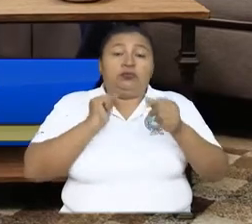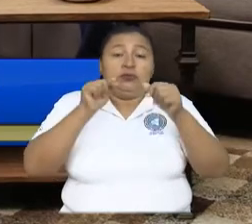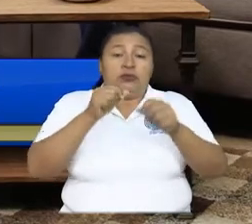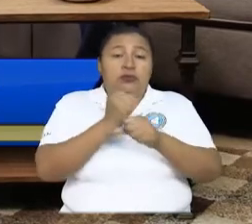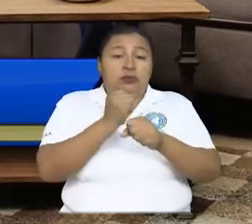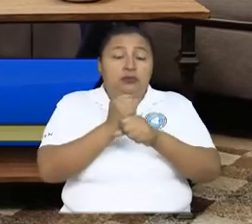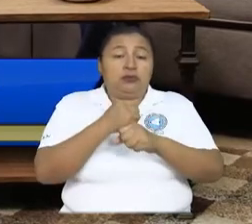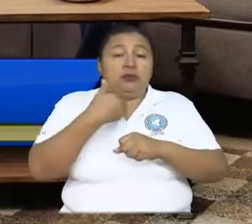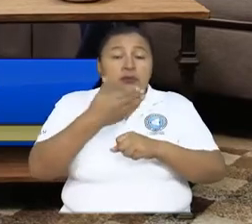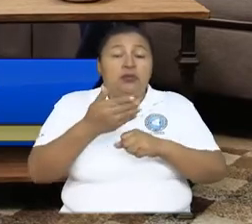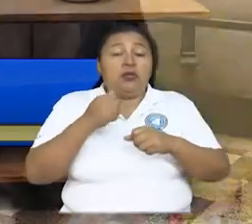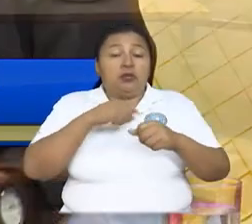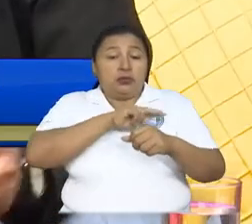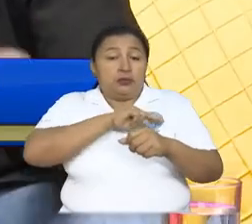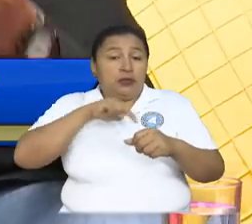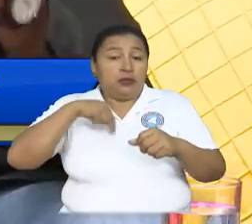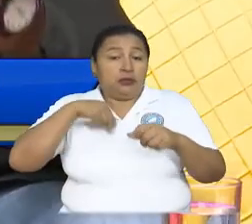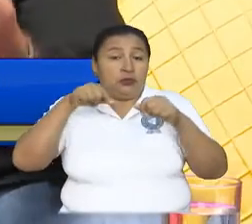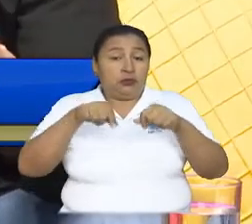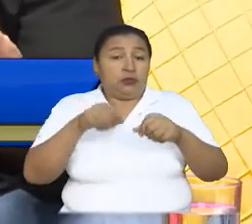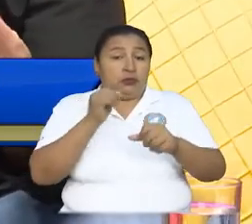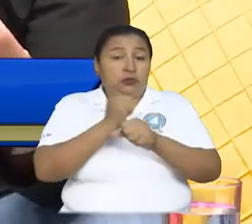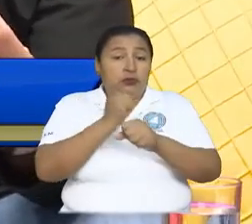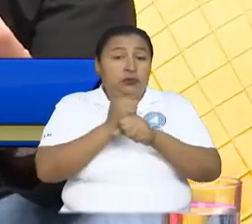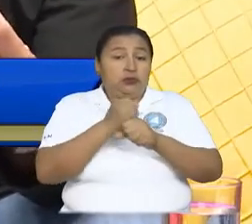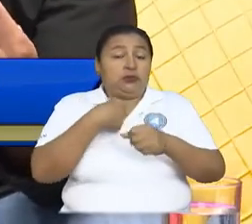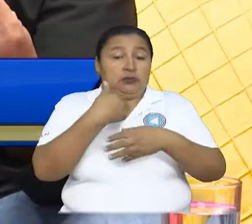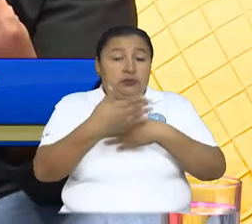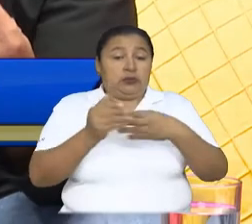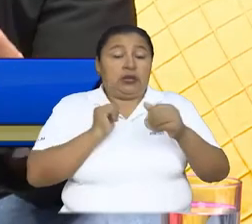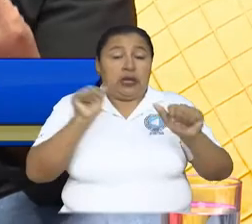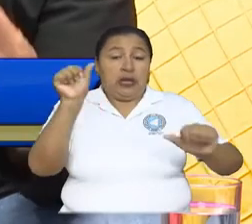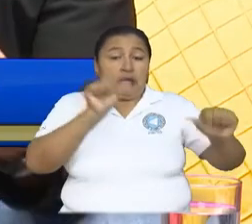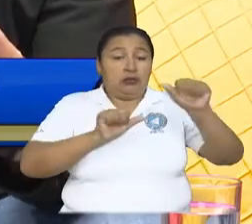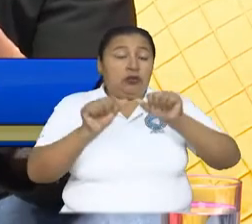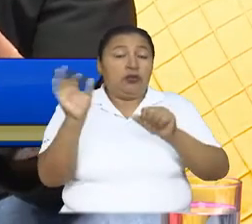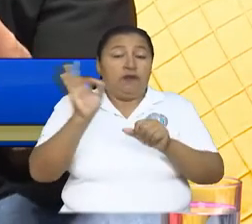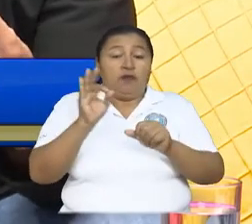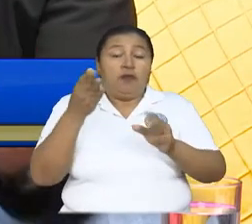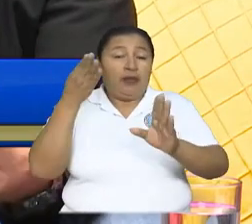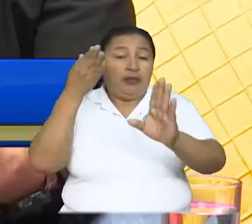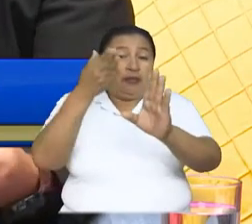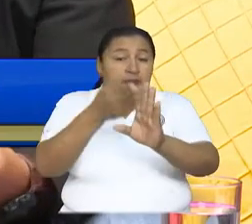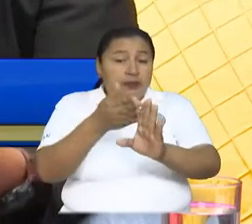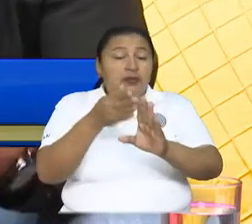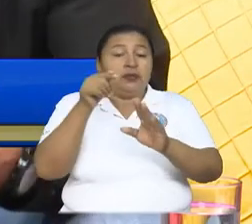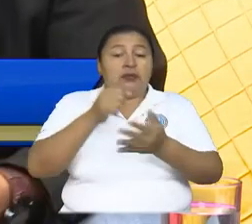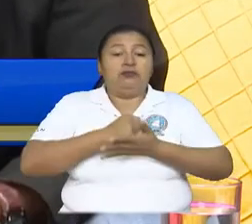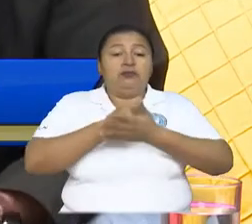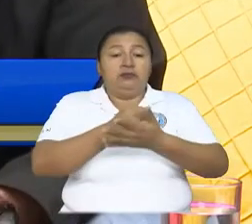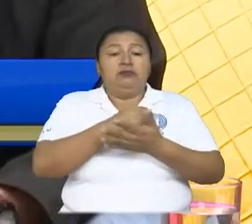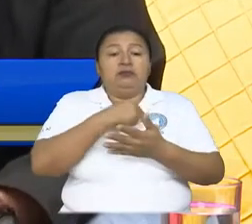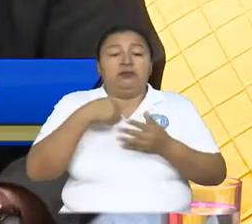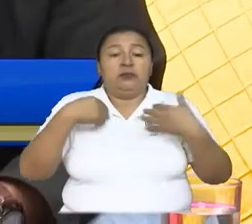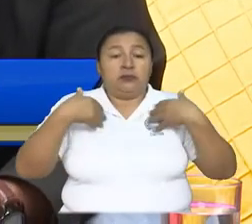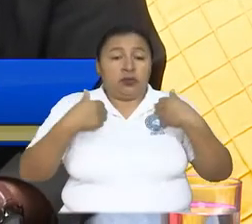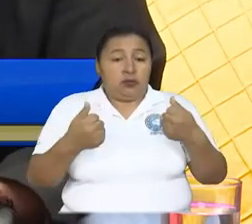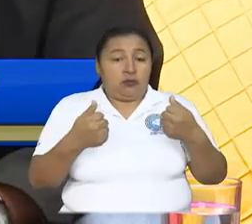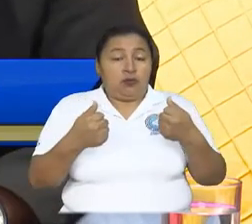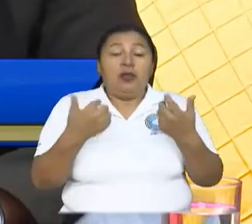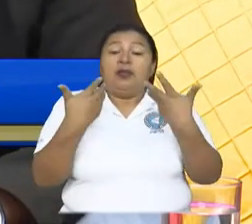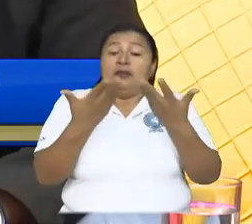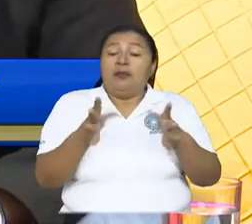son para nosotros un actor de manera directa que produce salud también es